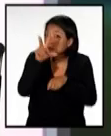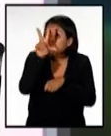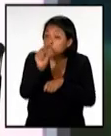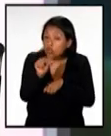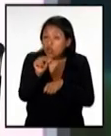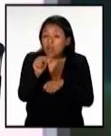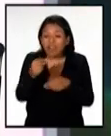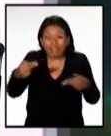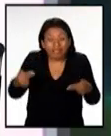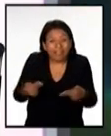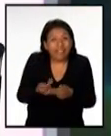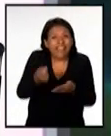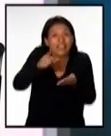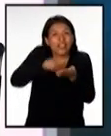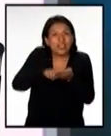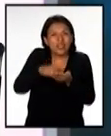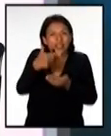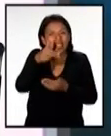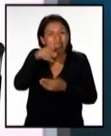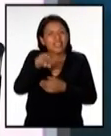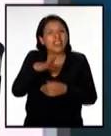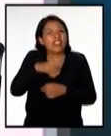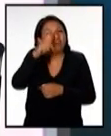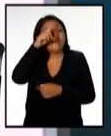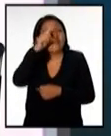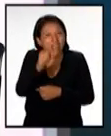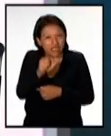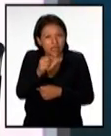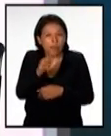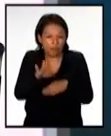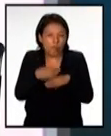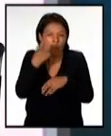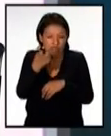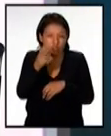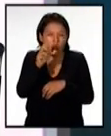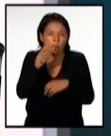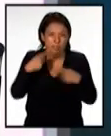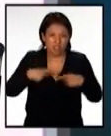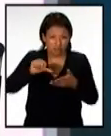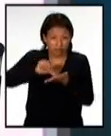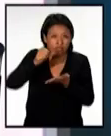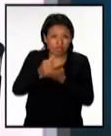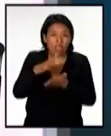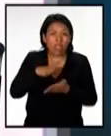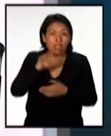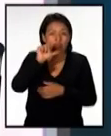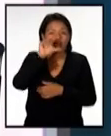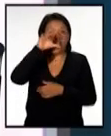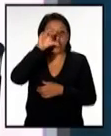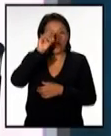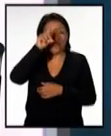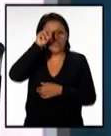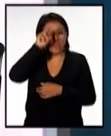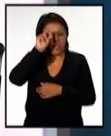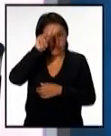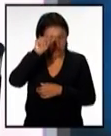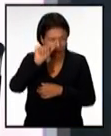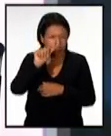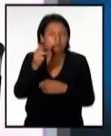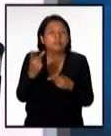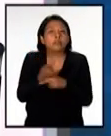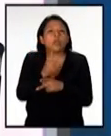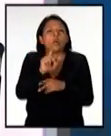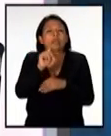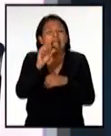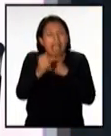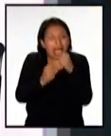genética que provoca la acondroplasia. ¿Qué es lo que ocurre, Ricardo? Porque por muchos años el tratamiento y lo que se ha aportado en favor de